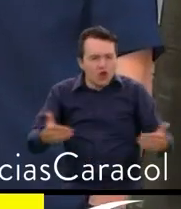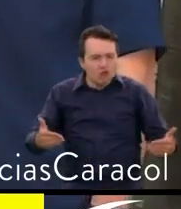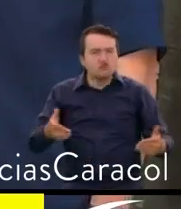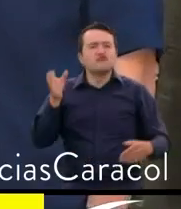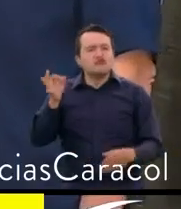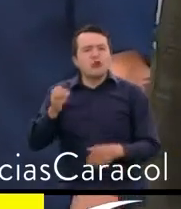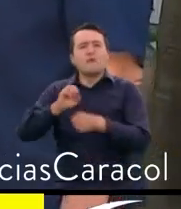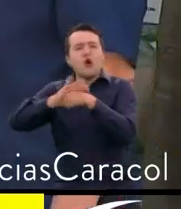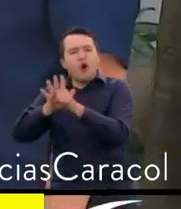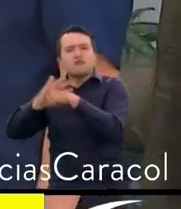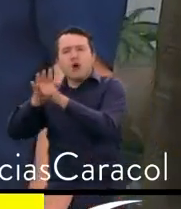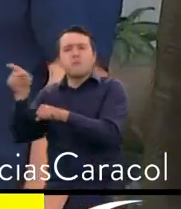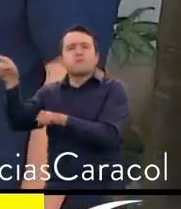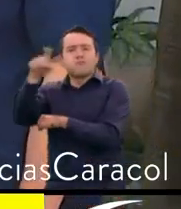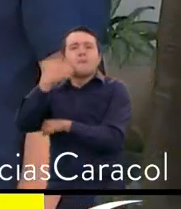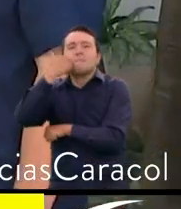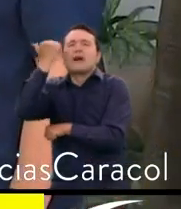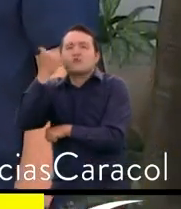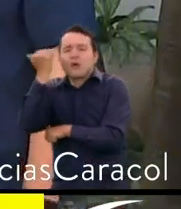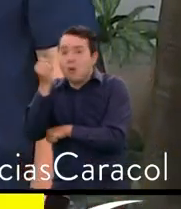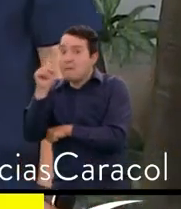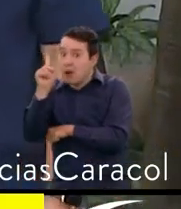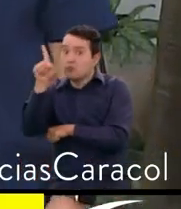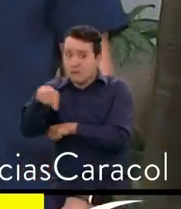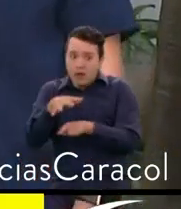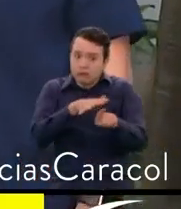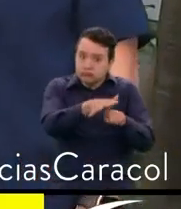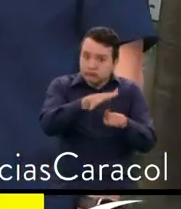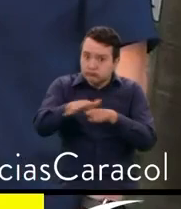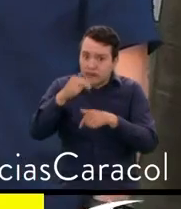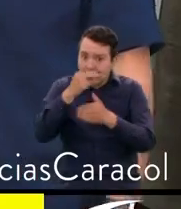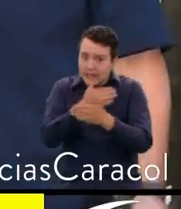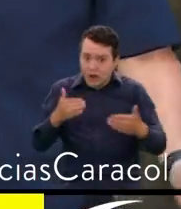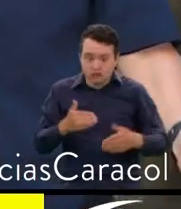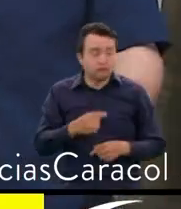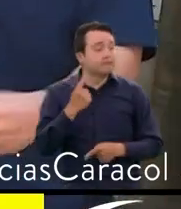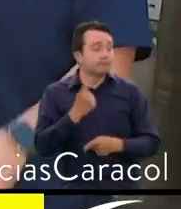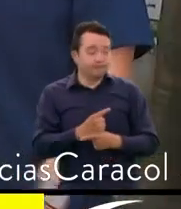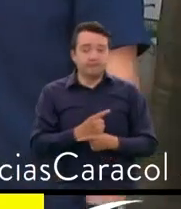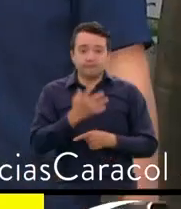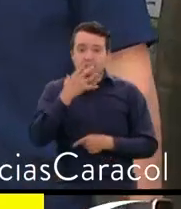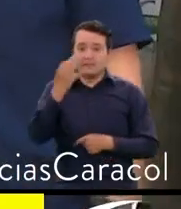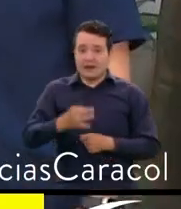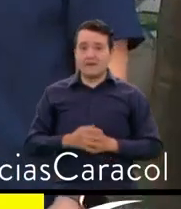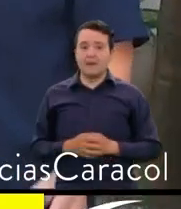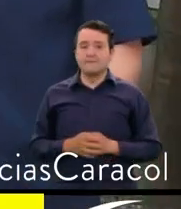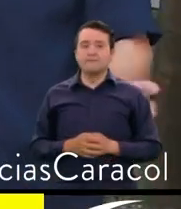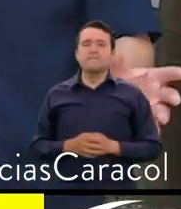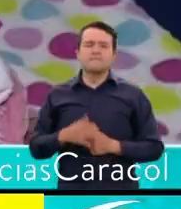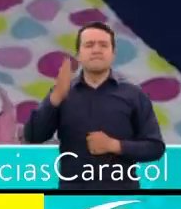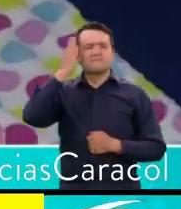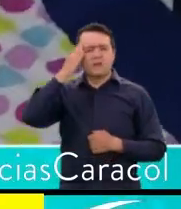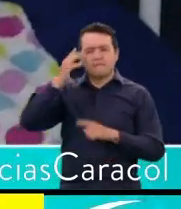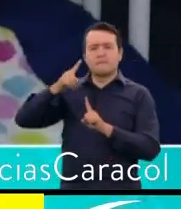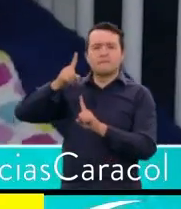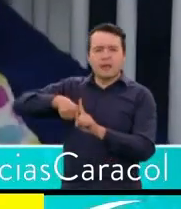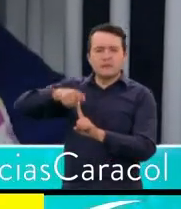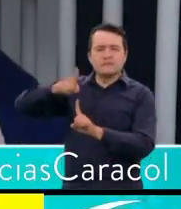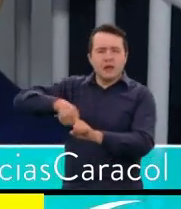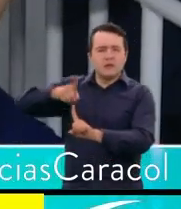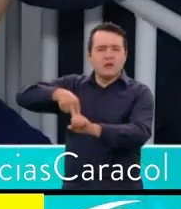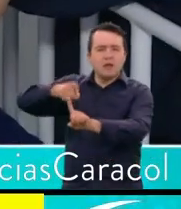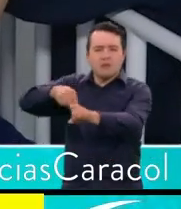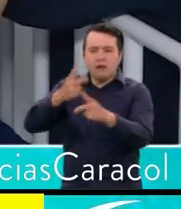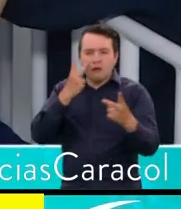también han sido impactados por el virus evidentemente sí señor a través de todos estos meses de pandemia hemos visto como la población